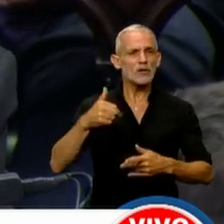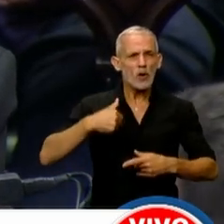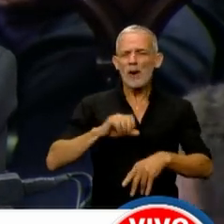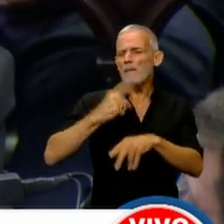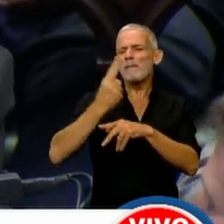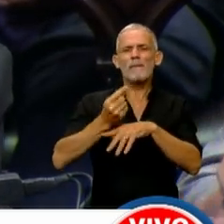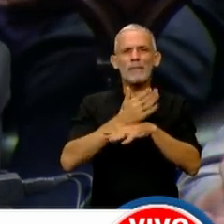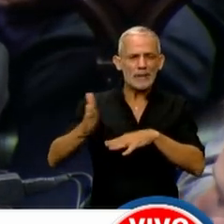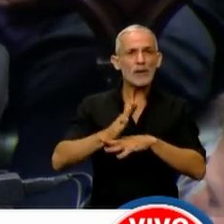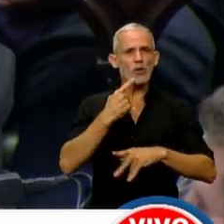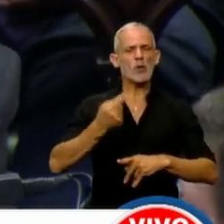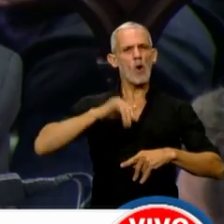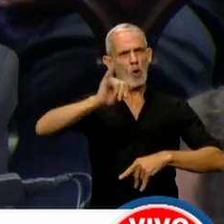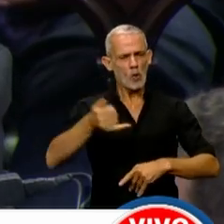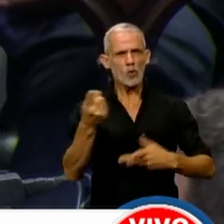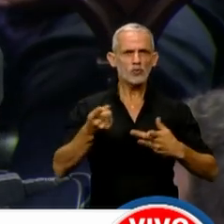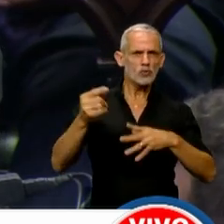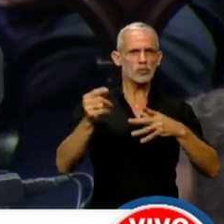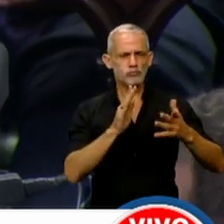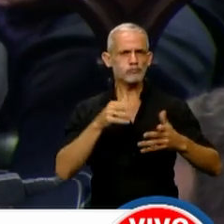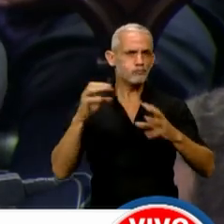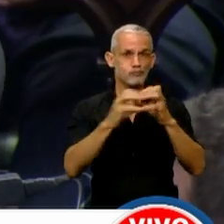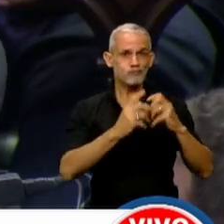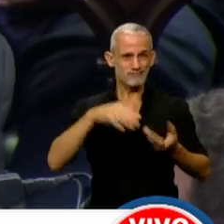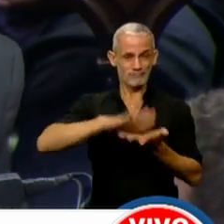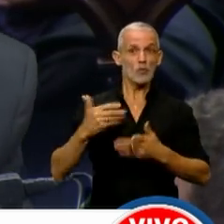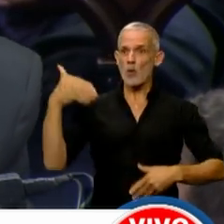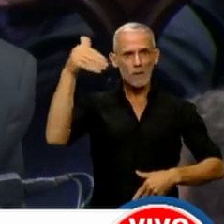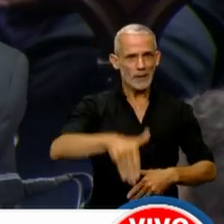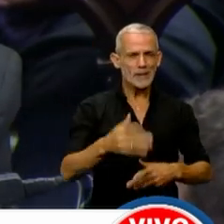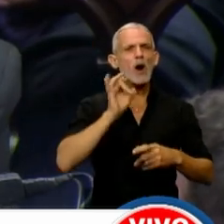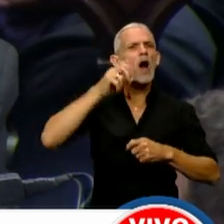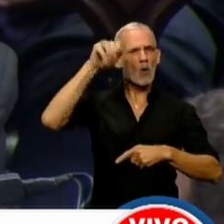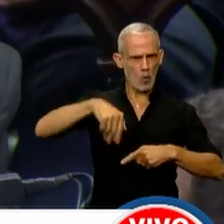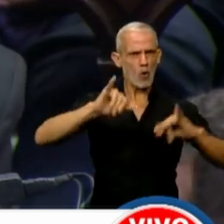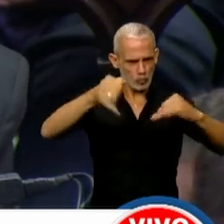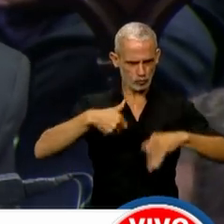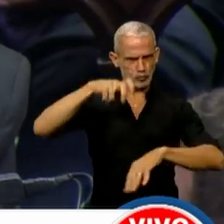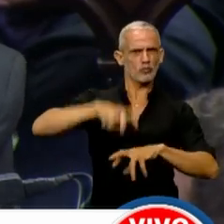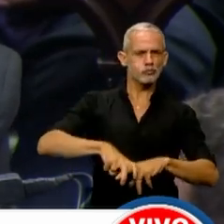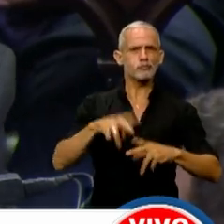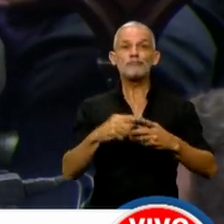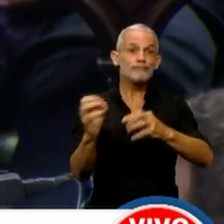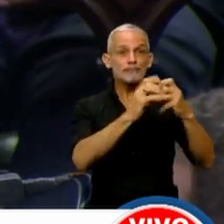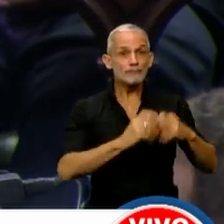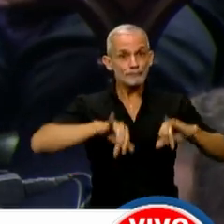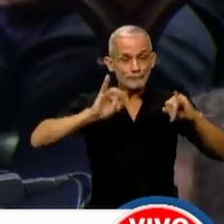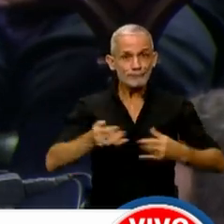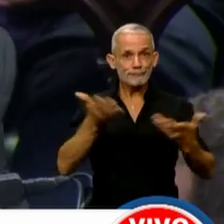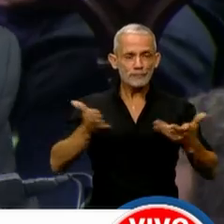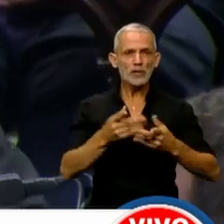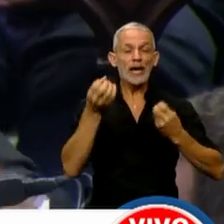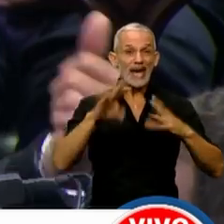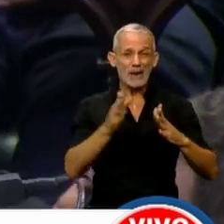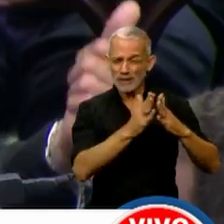dijimos que íbamos a facilitar el tratamiento de este proyecto vinimos acá a dar quórum vinimos y dimos el debate en cuanto